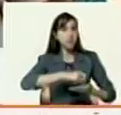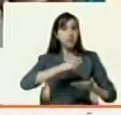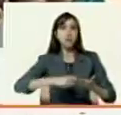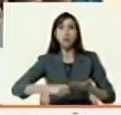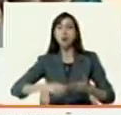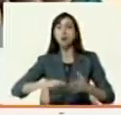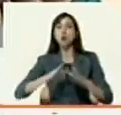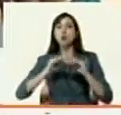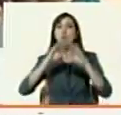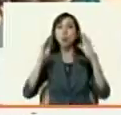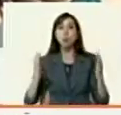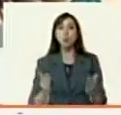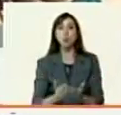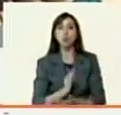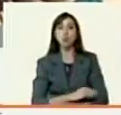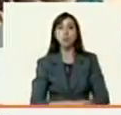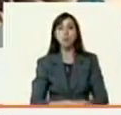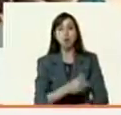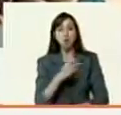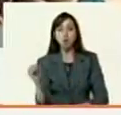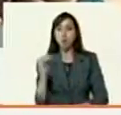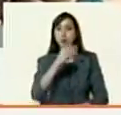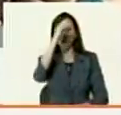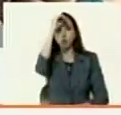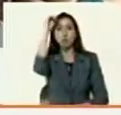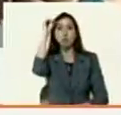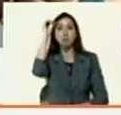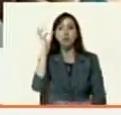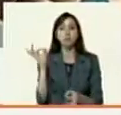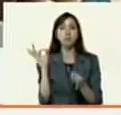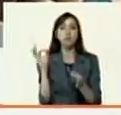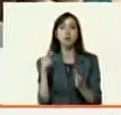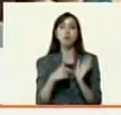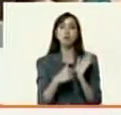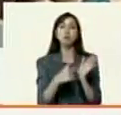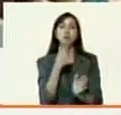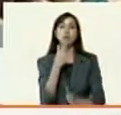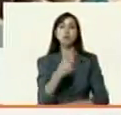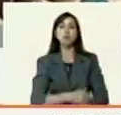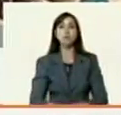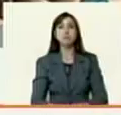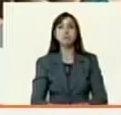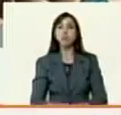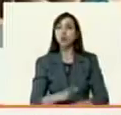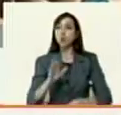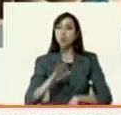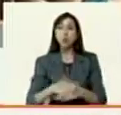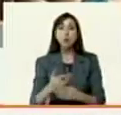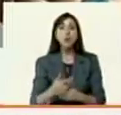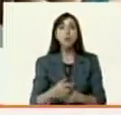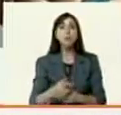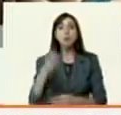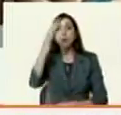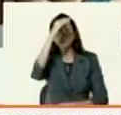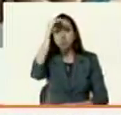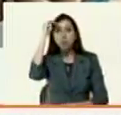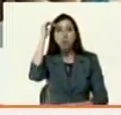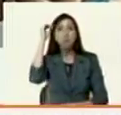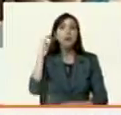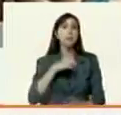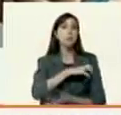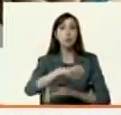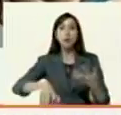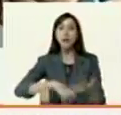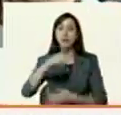mundo están firmando. No more Trump, no más Trump. Esa es la consigna, porque Trump es un daño para Venezuela, sí, sin duda. Todos los días